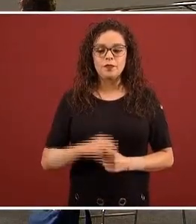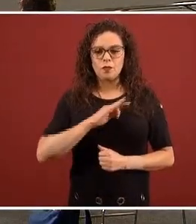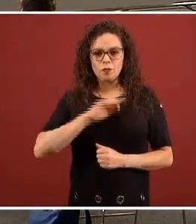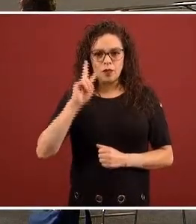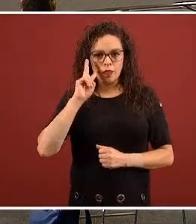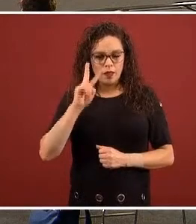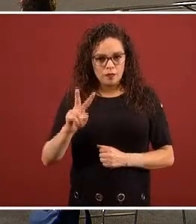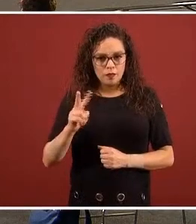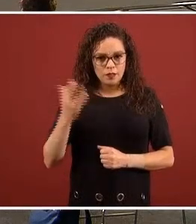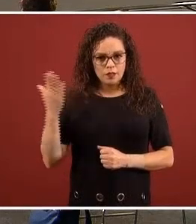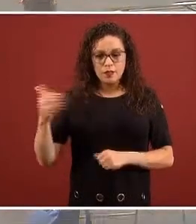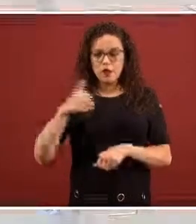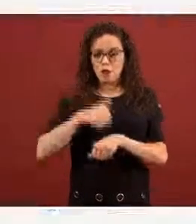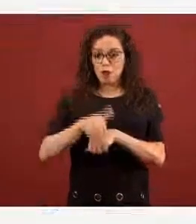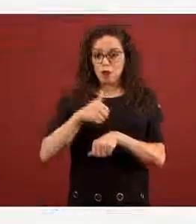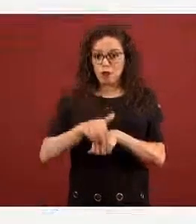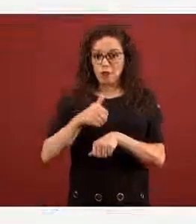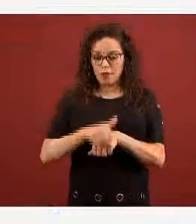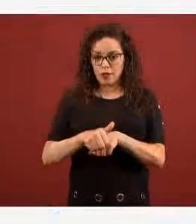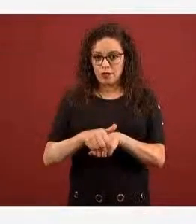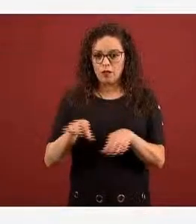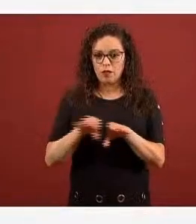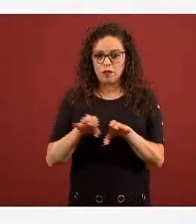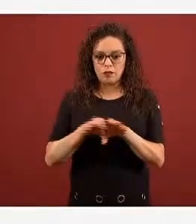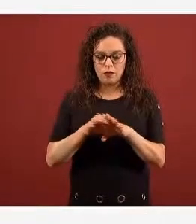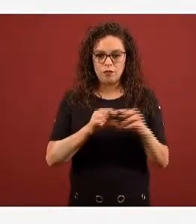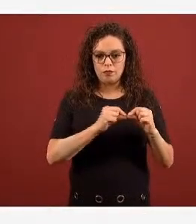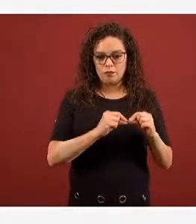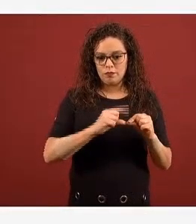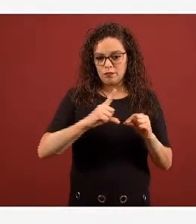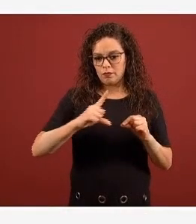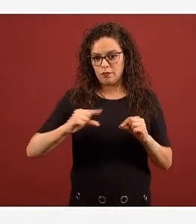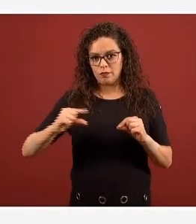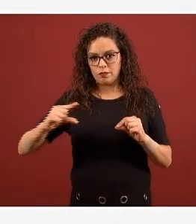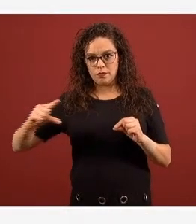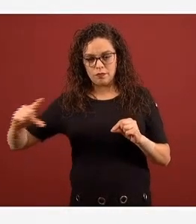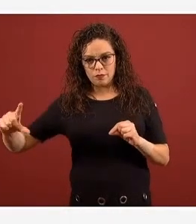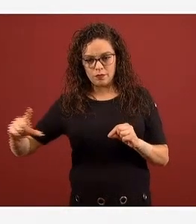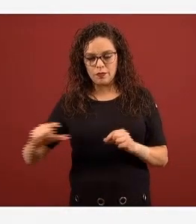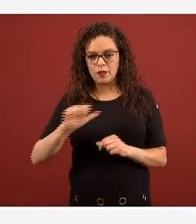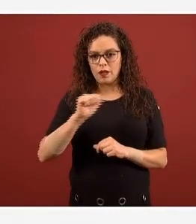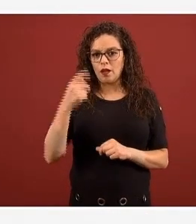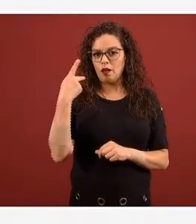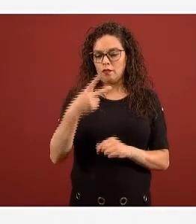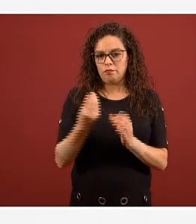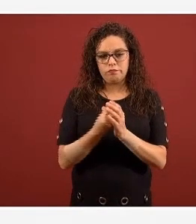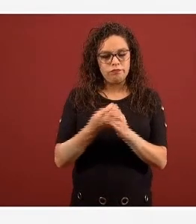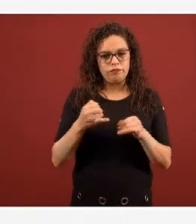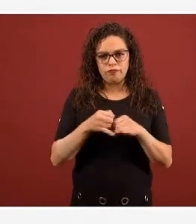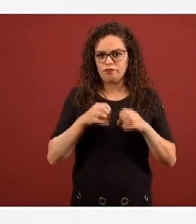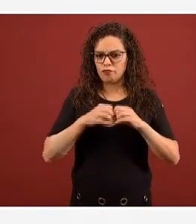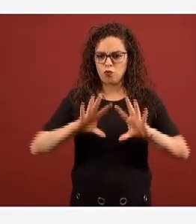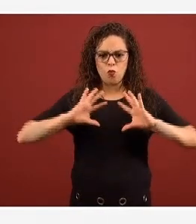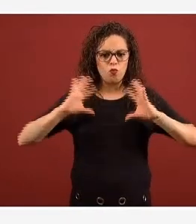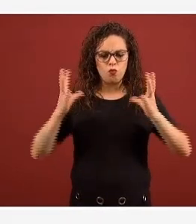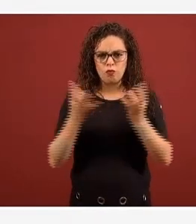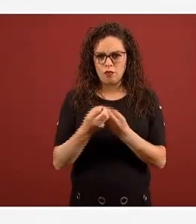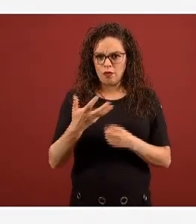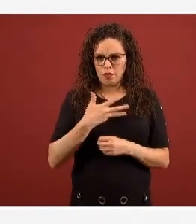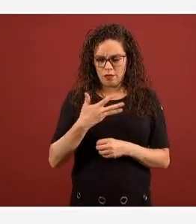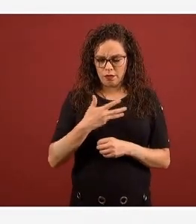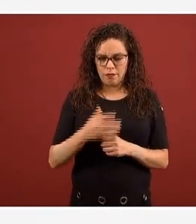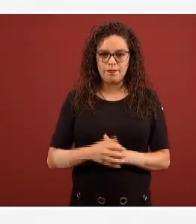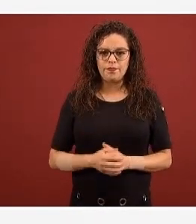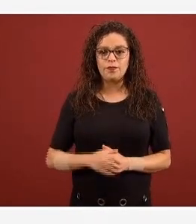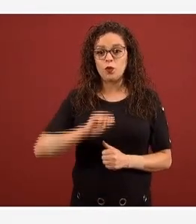presentando las cifras y distribuidas o en función de la utilidad de la información. Vienen todas, ahorita las vamos a ver en las